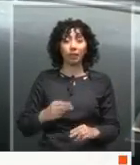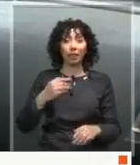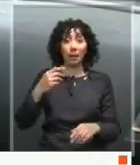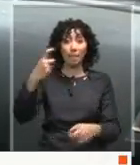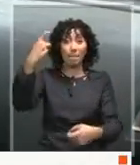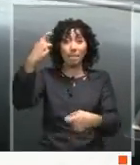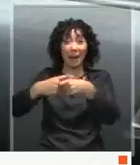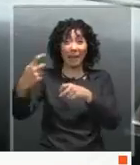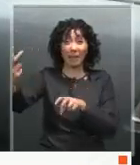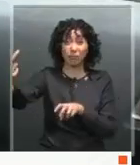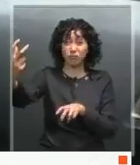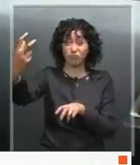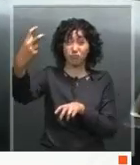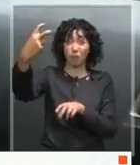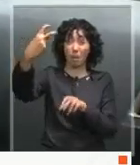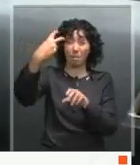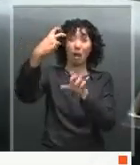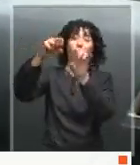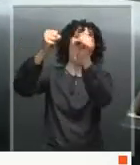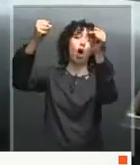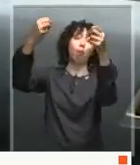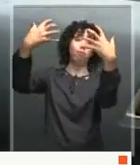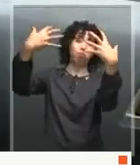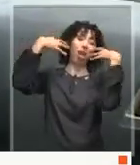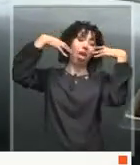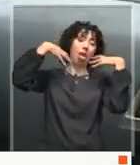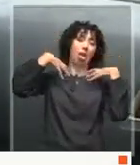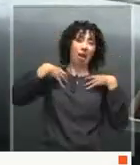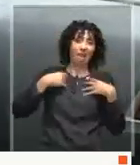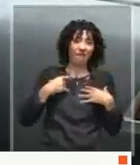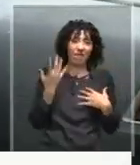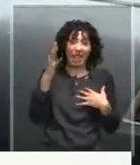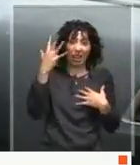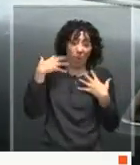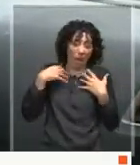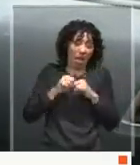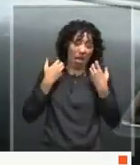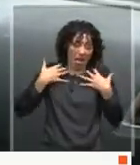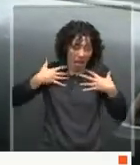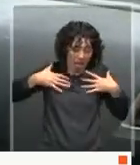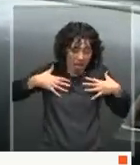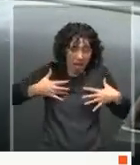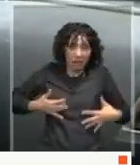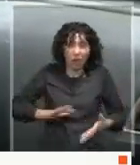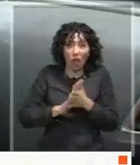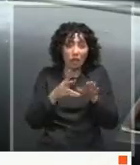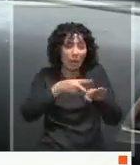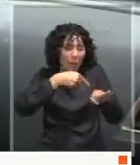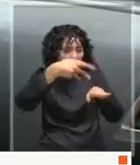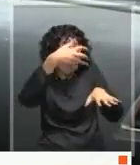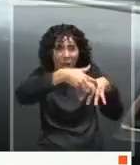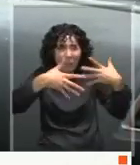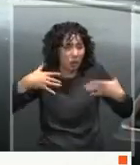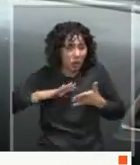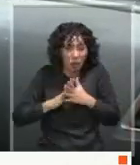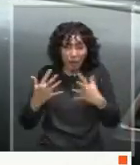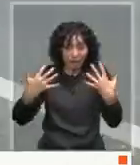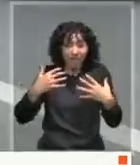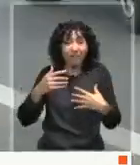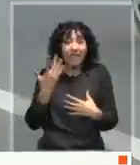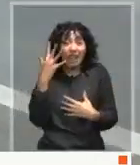le hago así y me llega todo. Este bolero está lleno de vidrio, mi buzo todo lleno de vidrio, mis zapatillas todo. Si hasta todavía hay